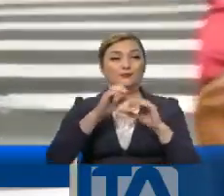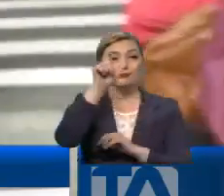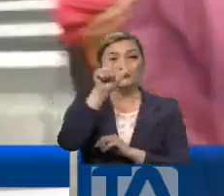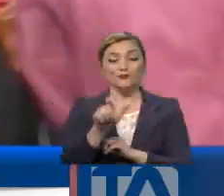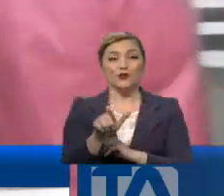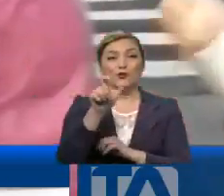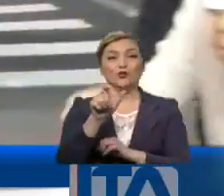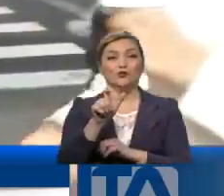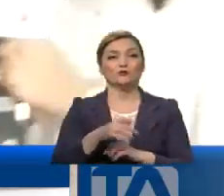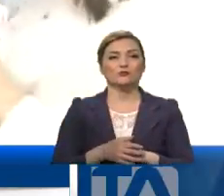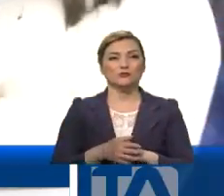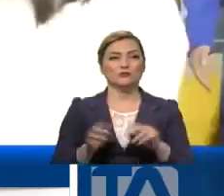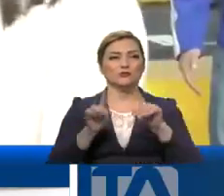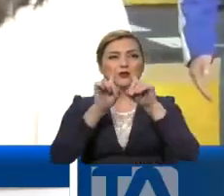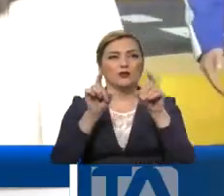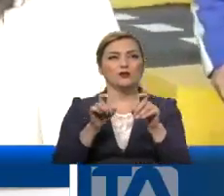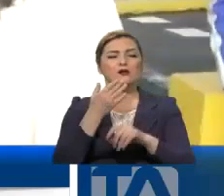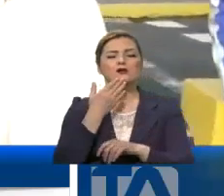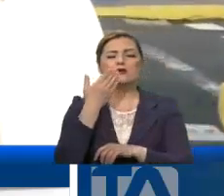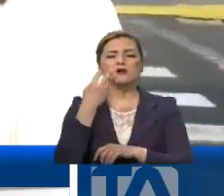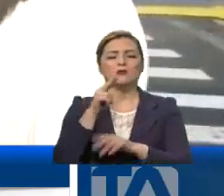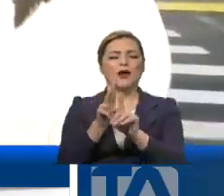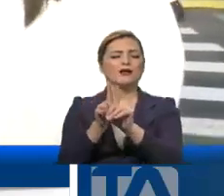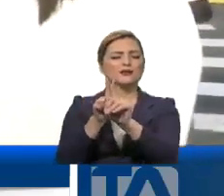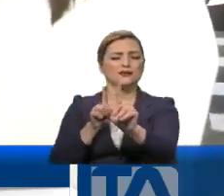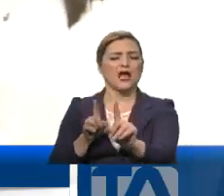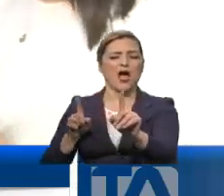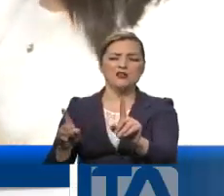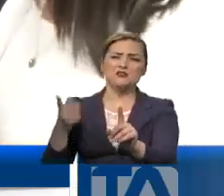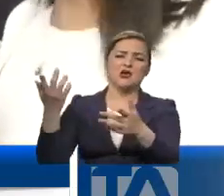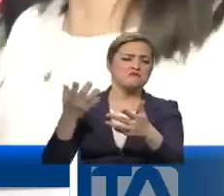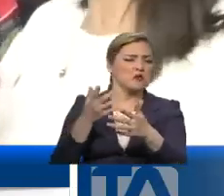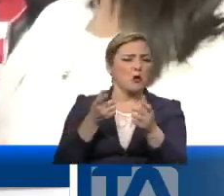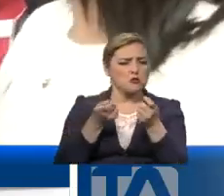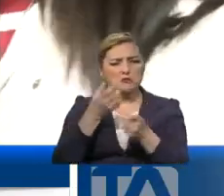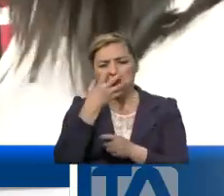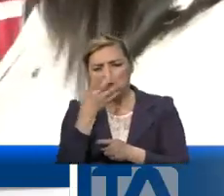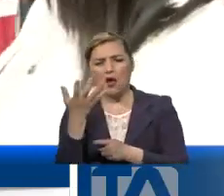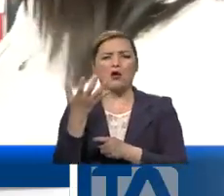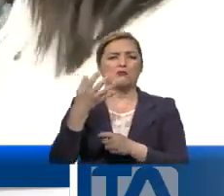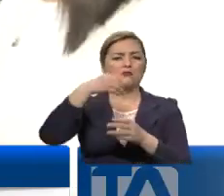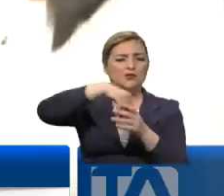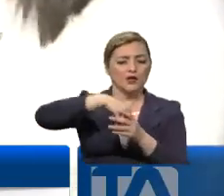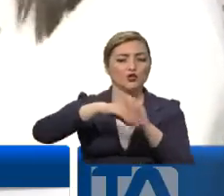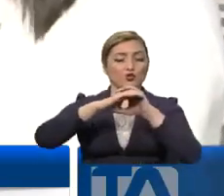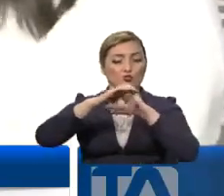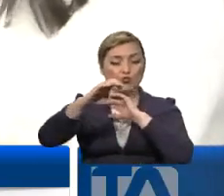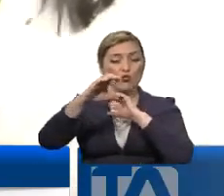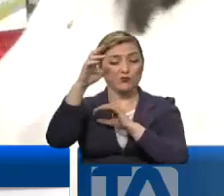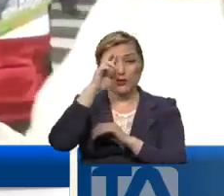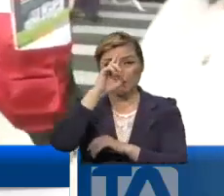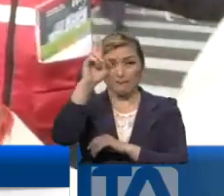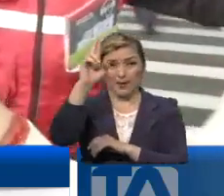de los pasajeros. Cuéntenos un poquito cómo ha visto las medidas de bioseguridad dentro de las unidades. ¿Se respeta el distanciamiento, el uso de